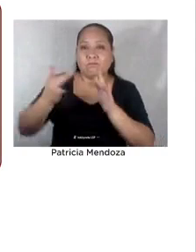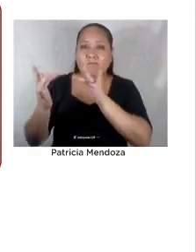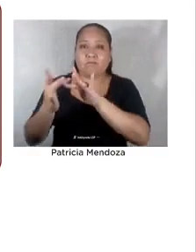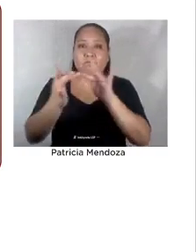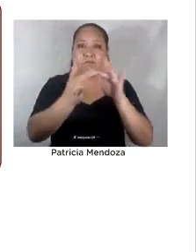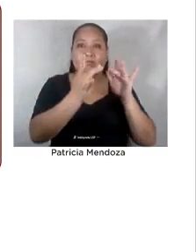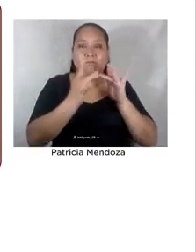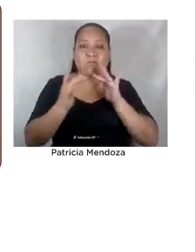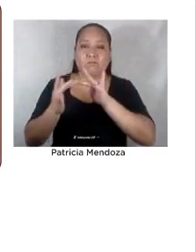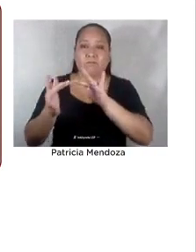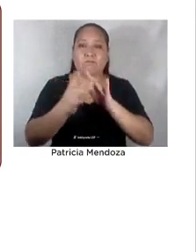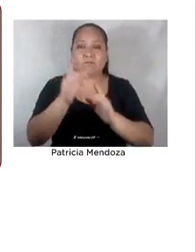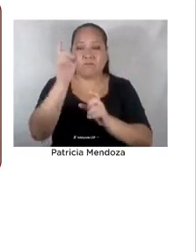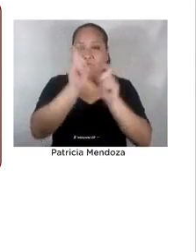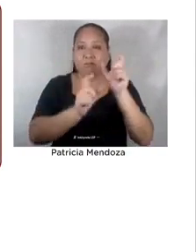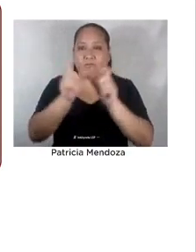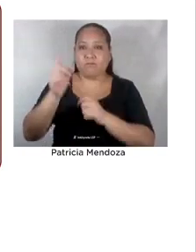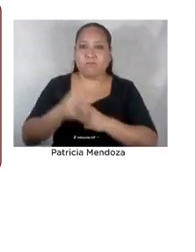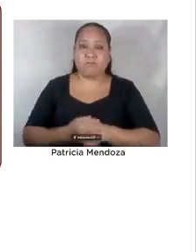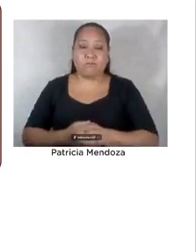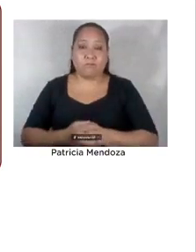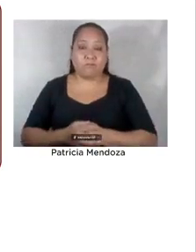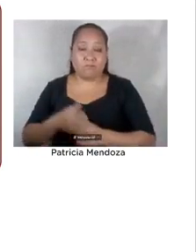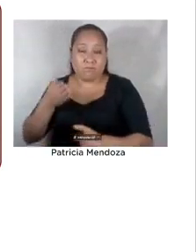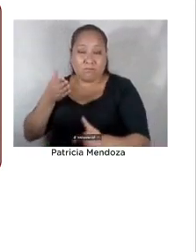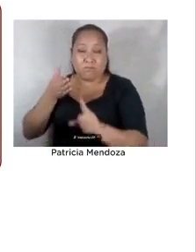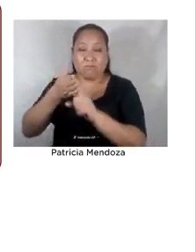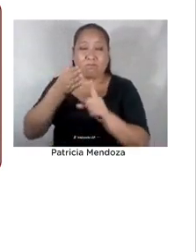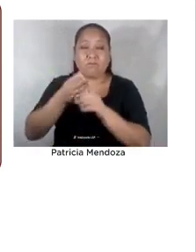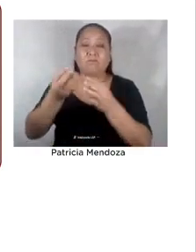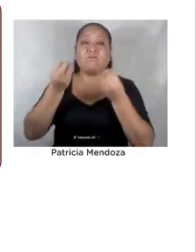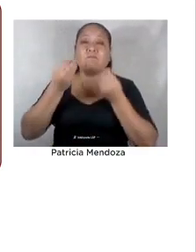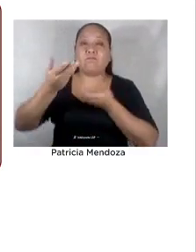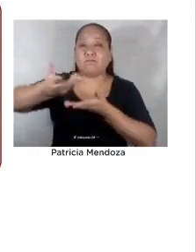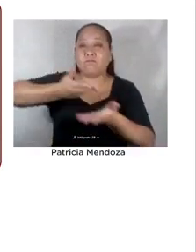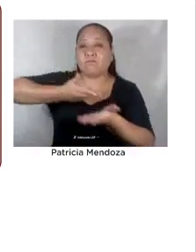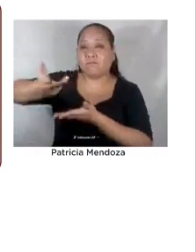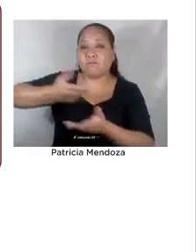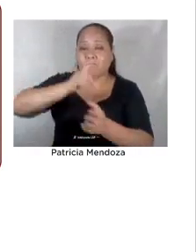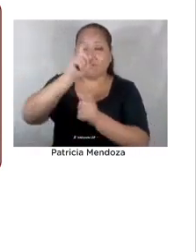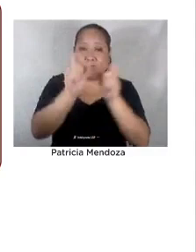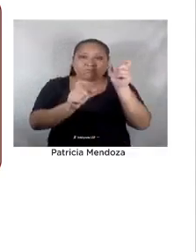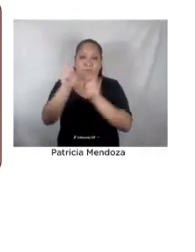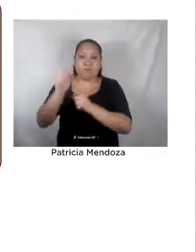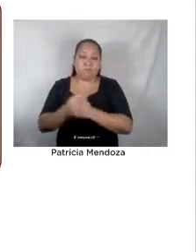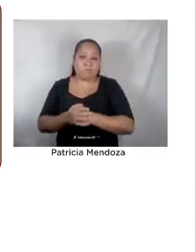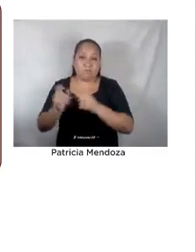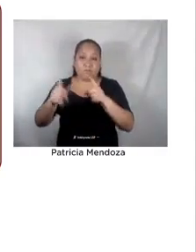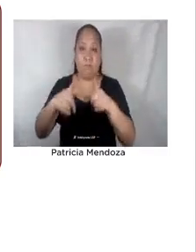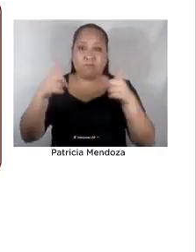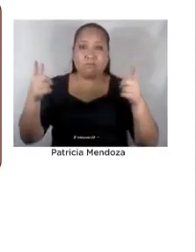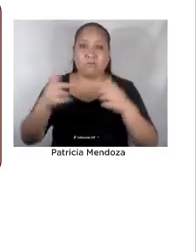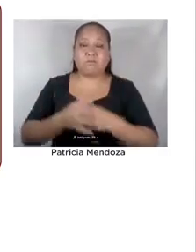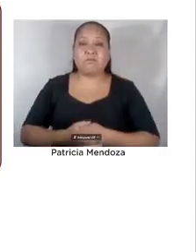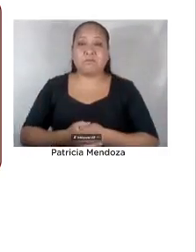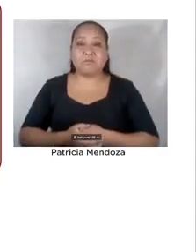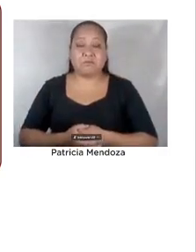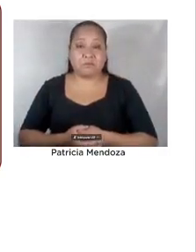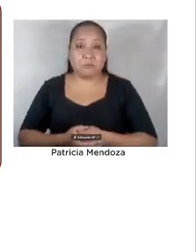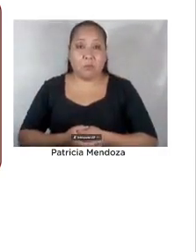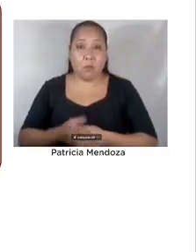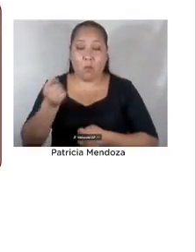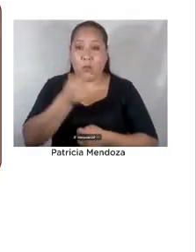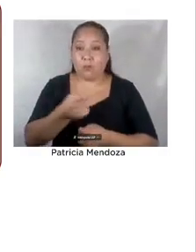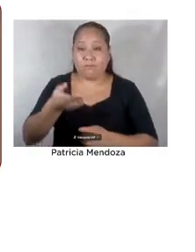general. Hay un impacto en el cual nos relacionamos con las personas en general, ¿no? Un impacto en